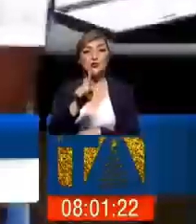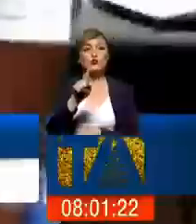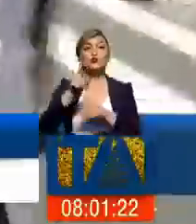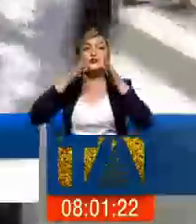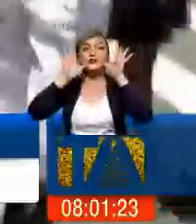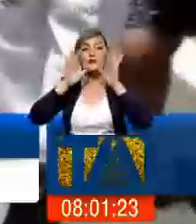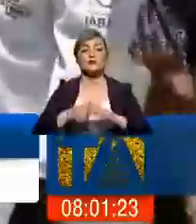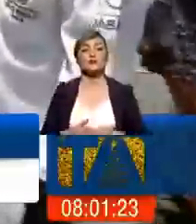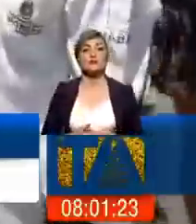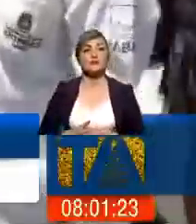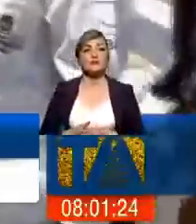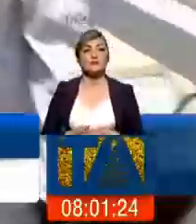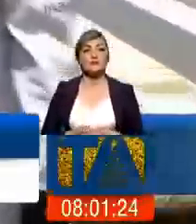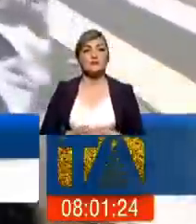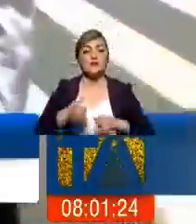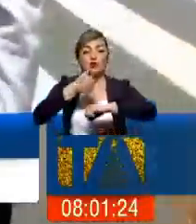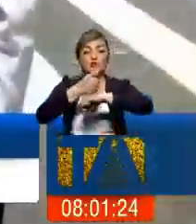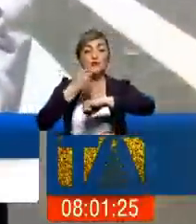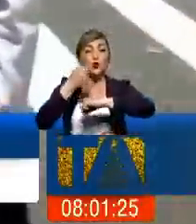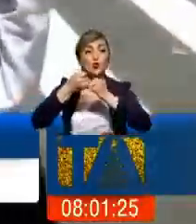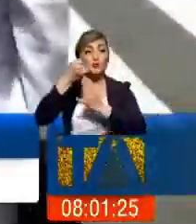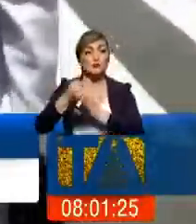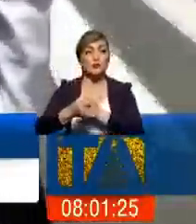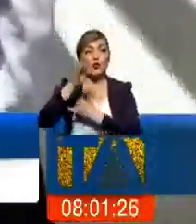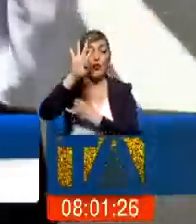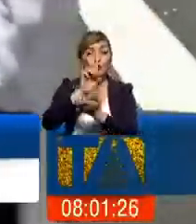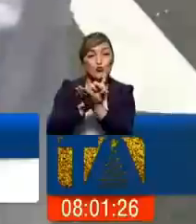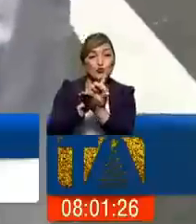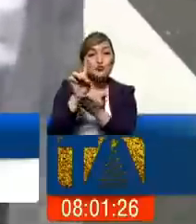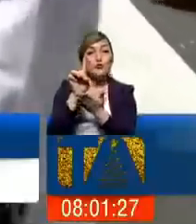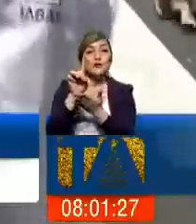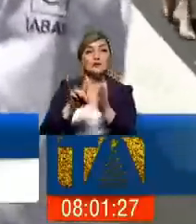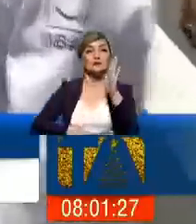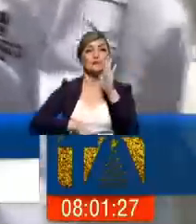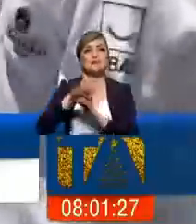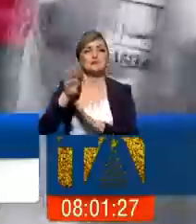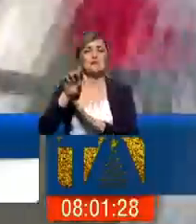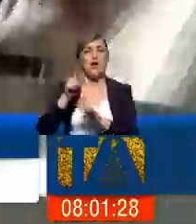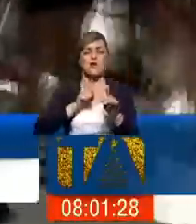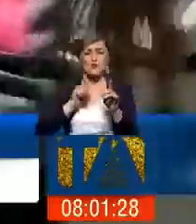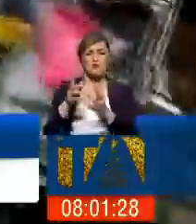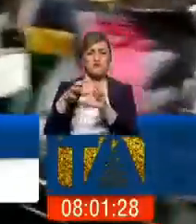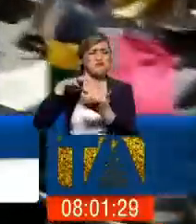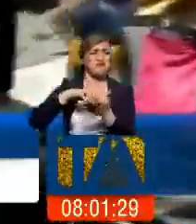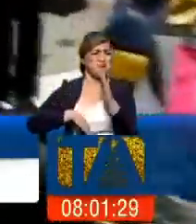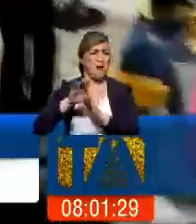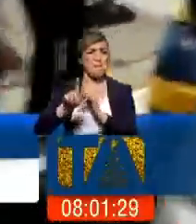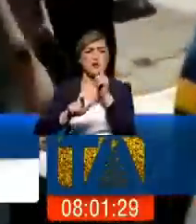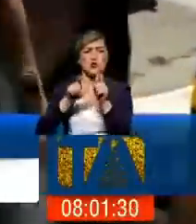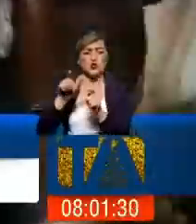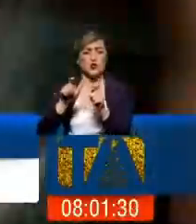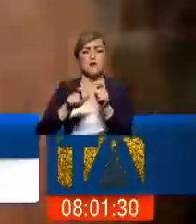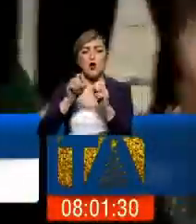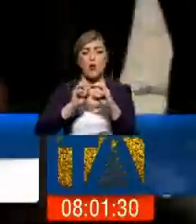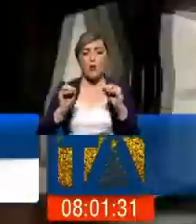diciembre. Según las autoridades, en las últimas 4 semanas, el más poblado de los 27 estados brasileños presentó un